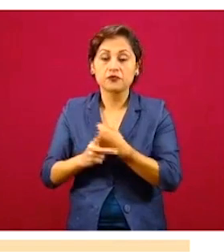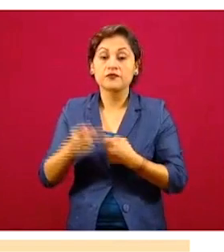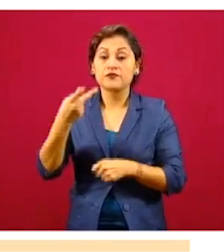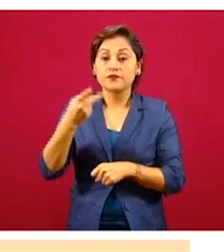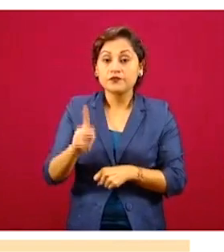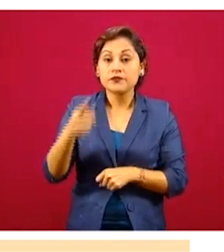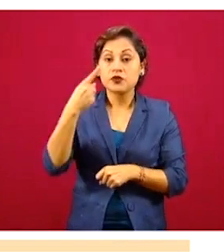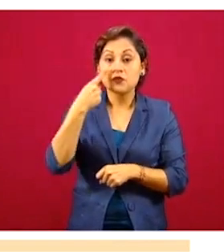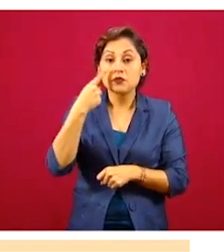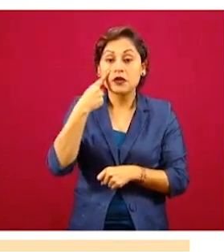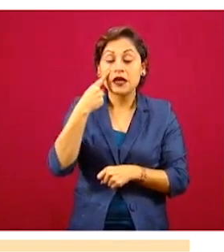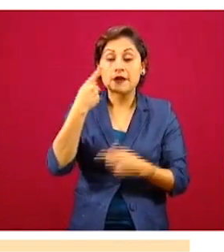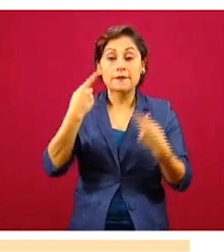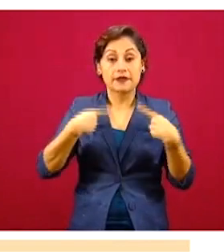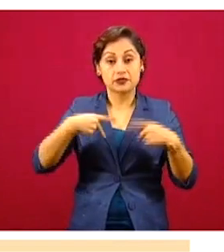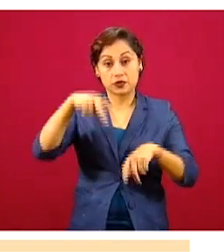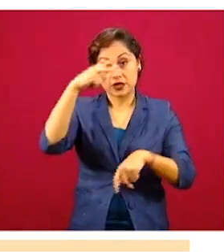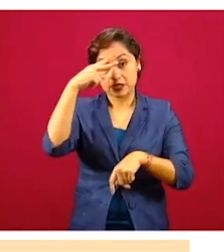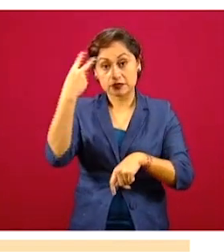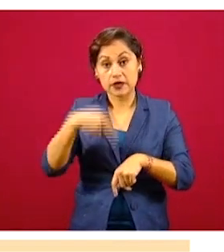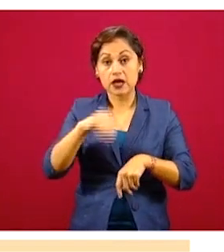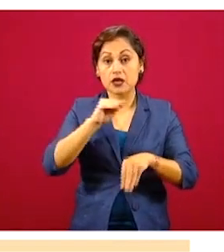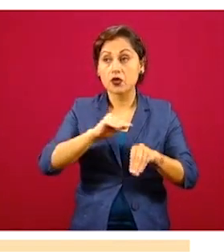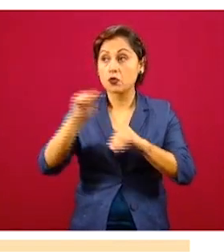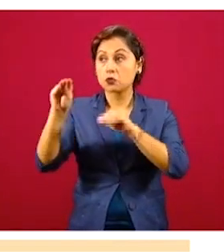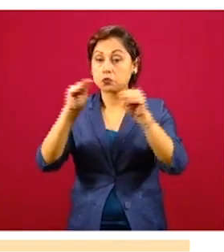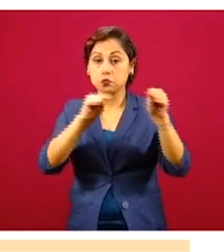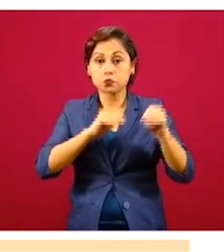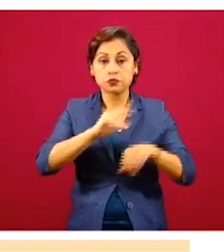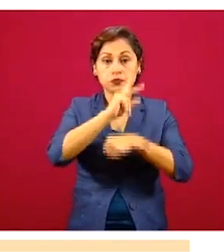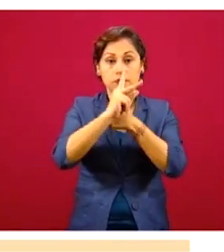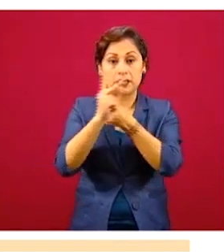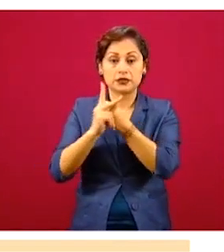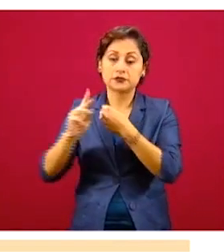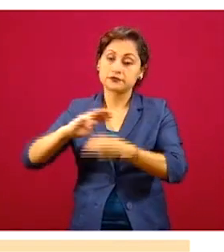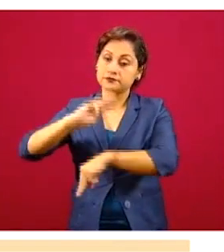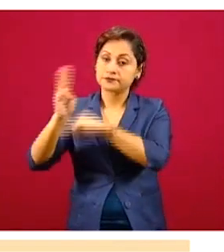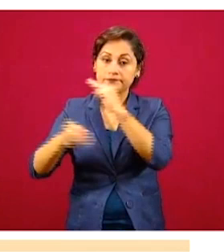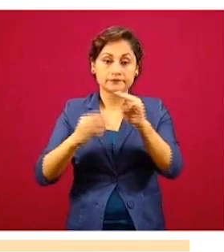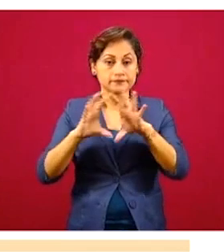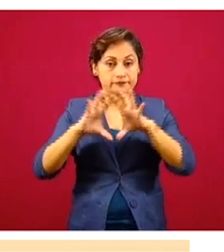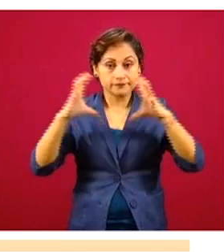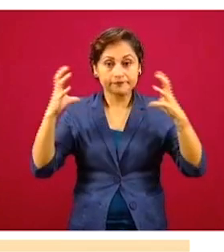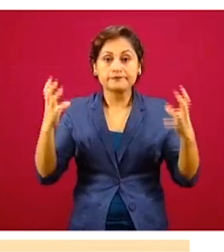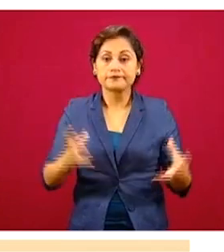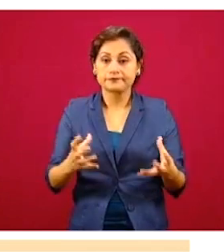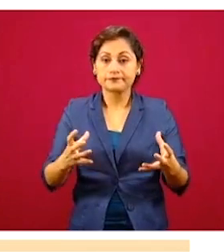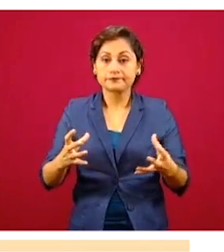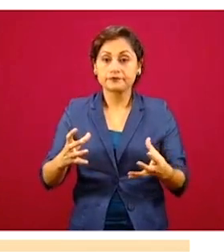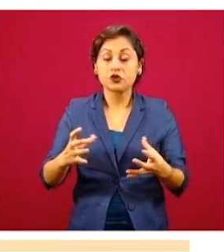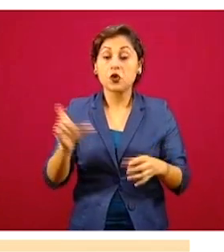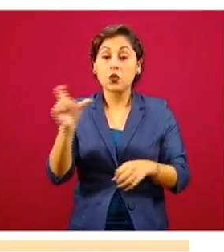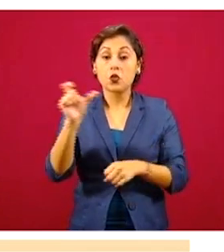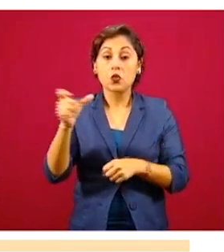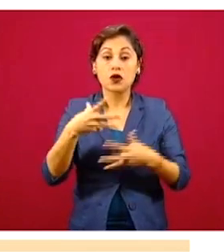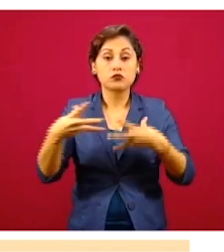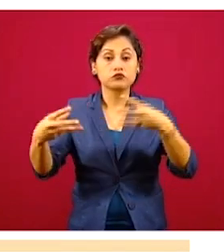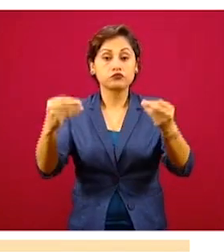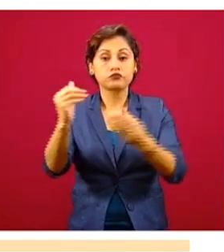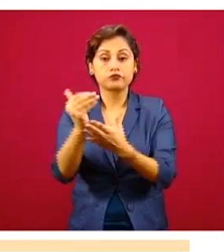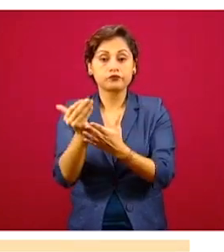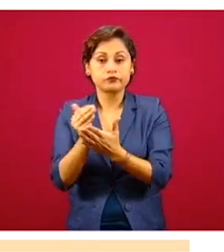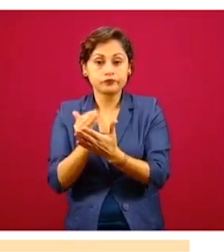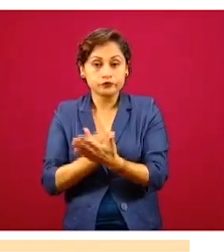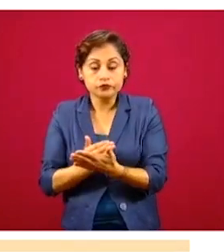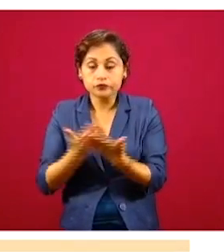mexicana global. Ya una vez que pase la pandemia, podremos darnos cuenta que no solo por razones de